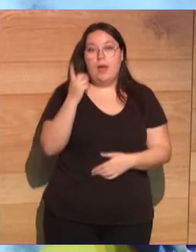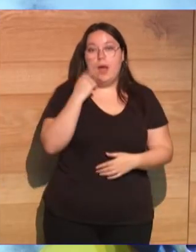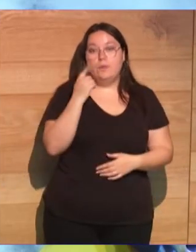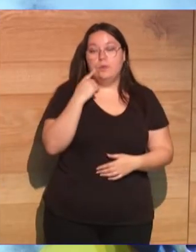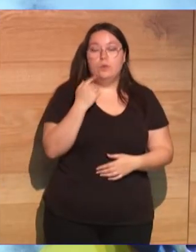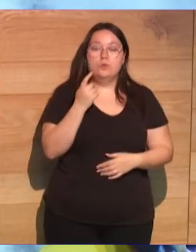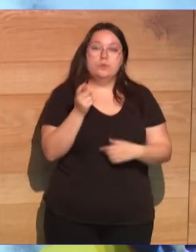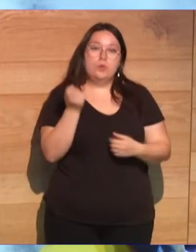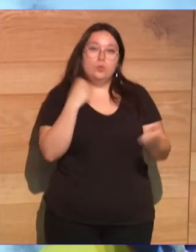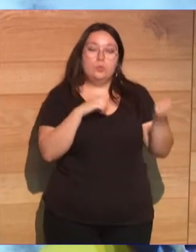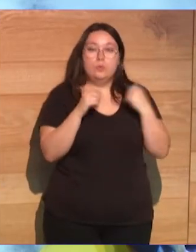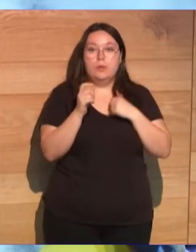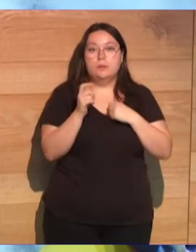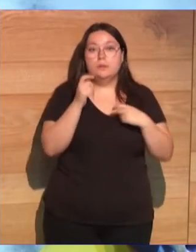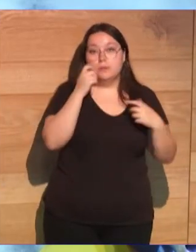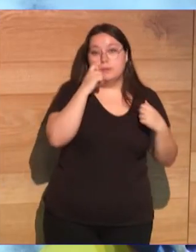conductas, estrategias